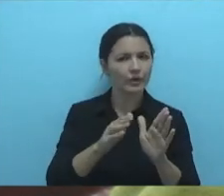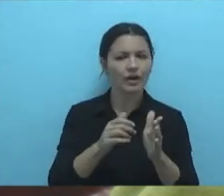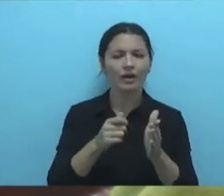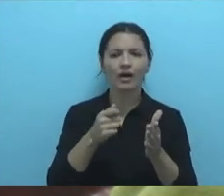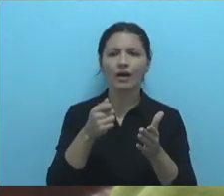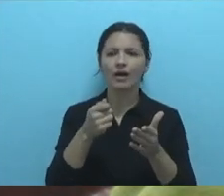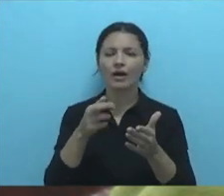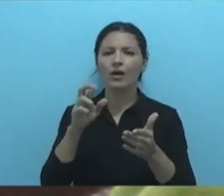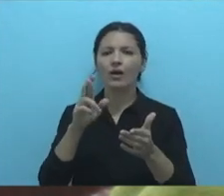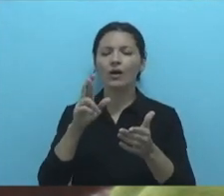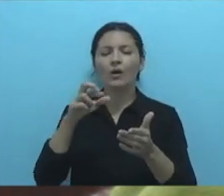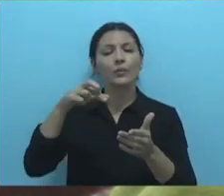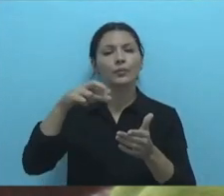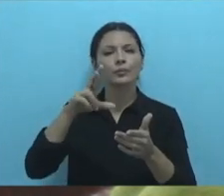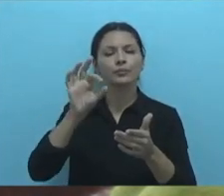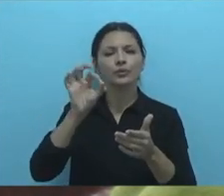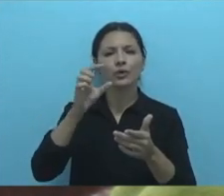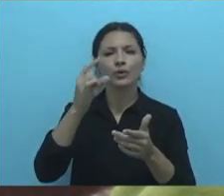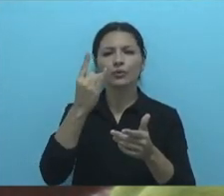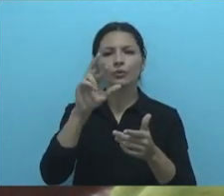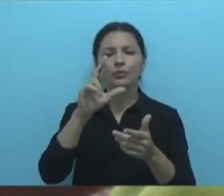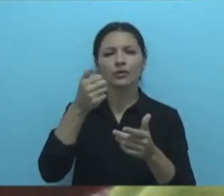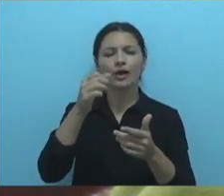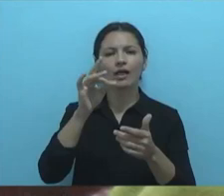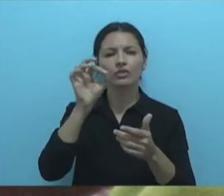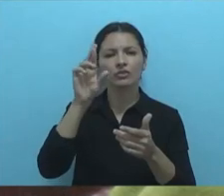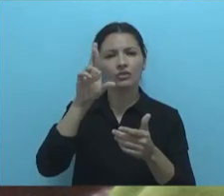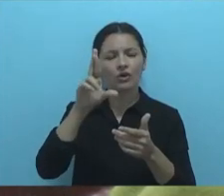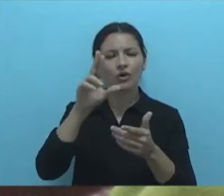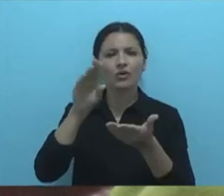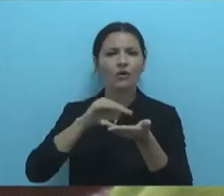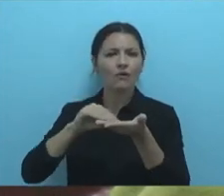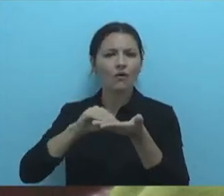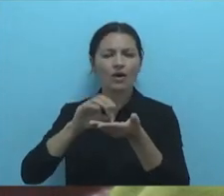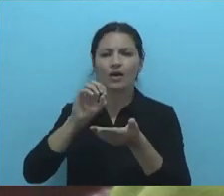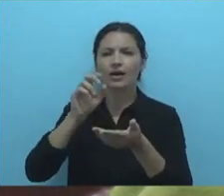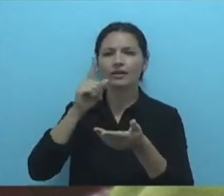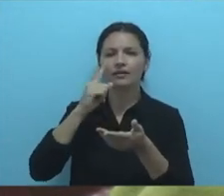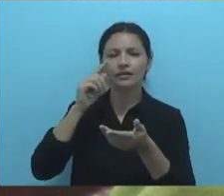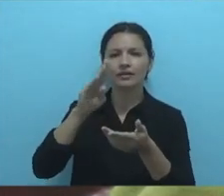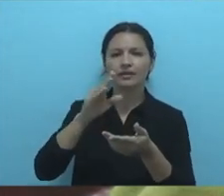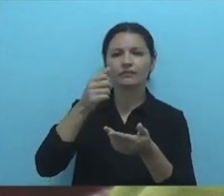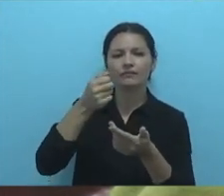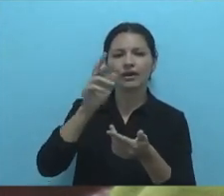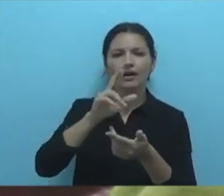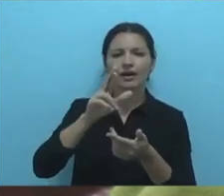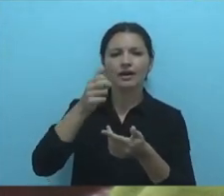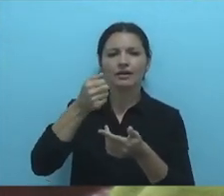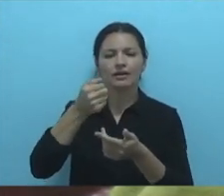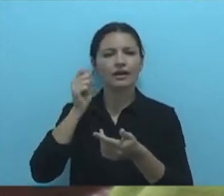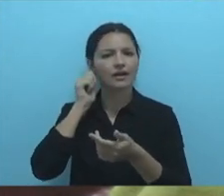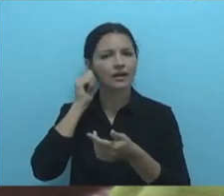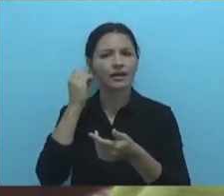el procurador de la provincia de Santa Fe el doctor Jorge barraguirre y la